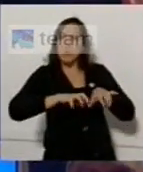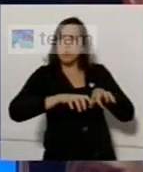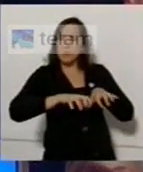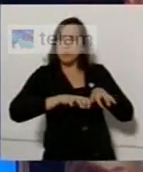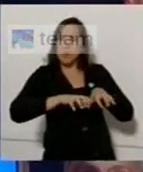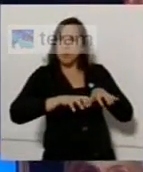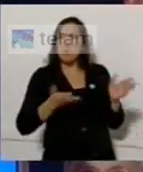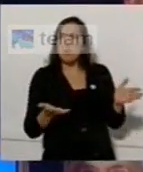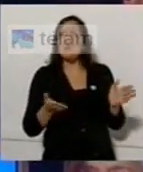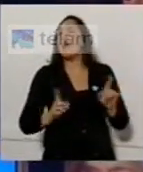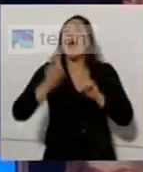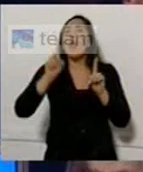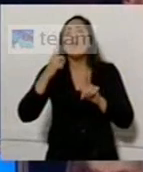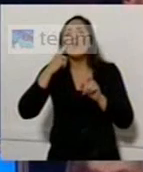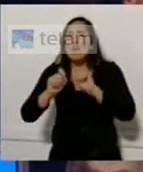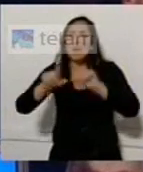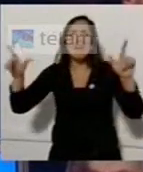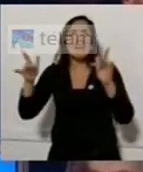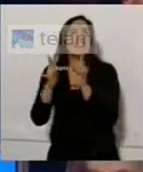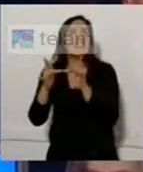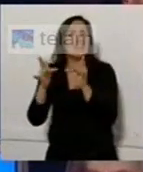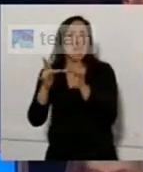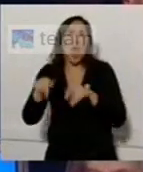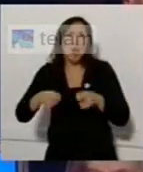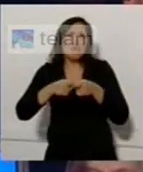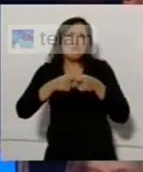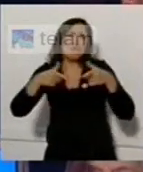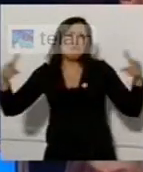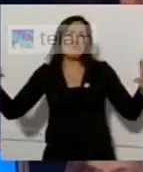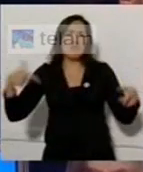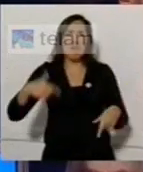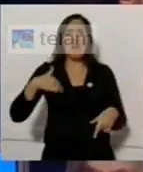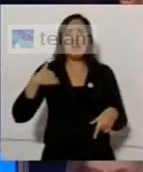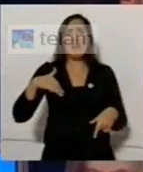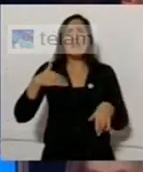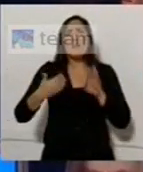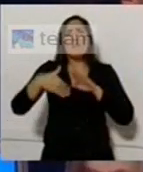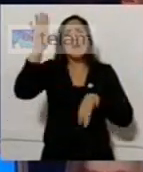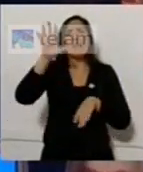los que puedan acceder a internet, que son muchos hoy en la República Argentina, más del